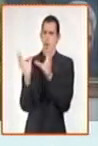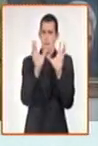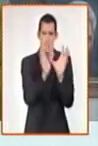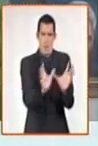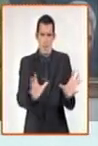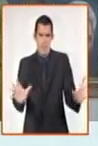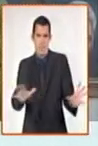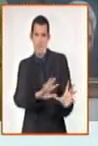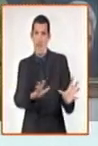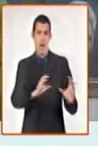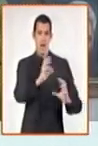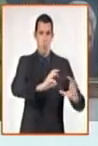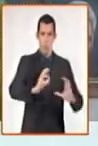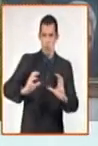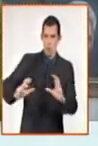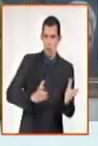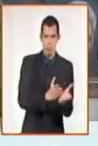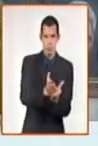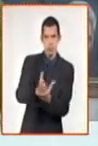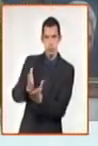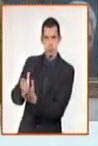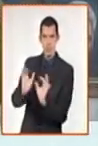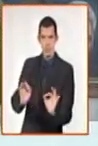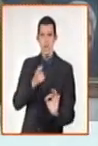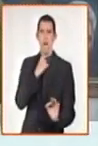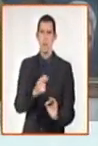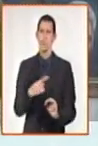grupo electrógeno, pero ya tenemos dos motores trabajando